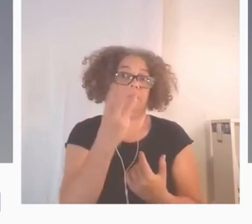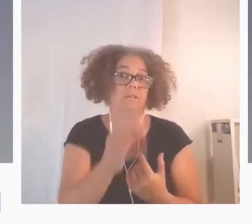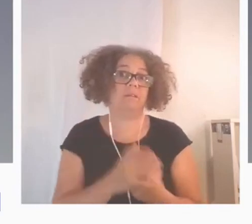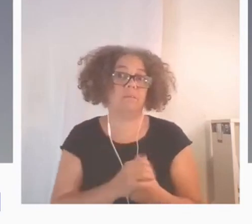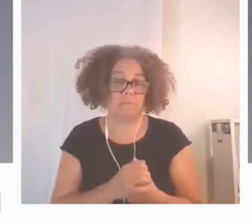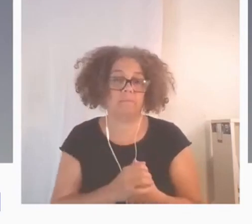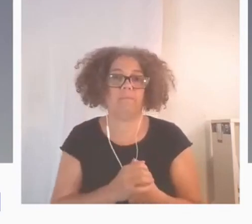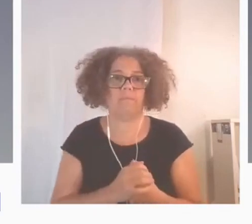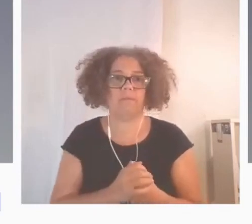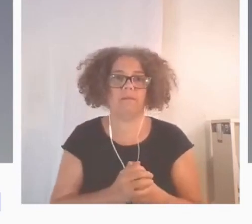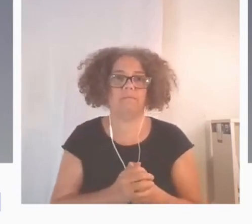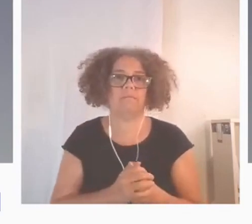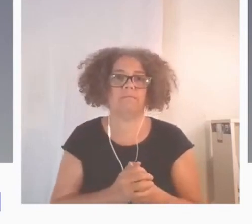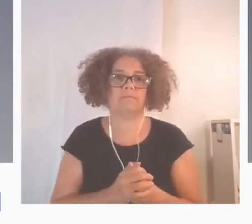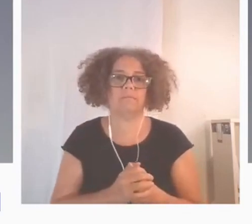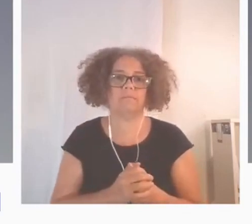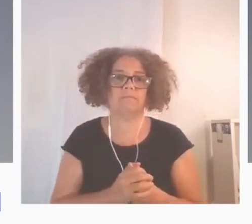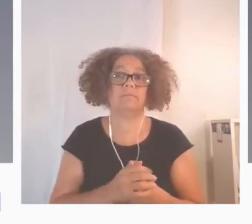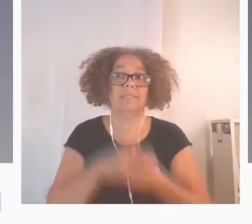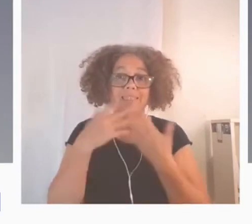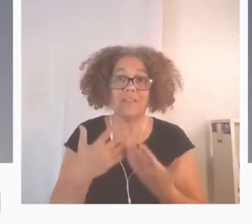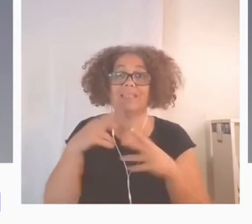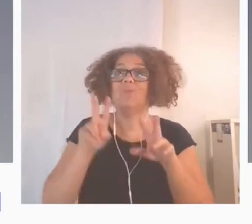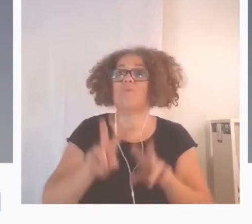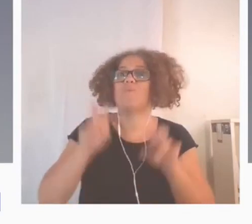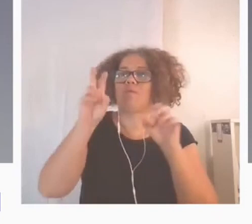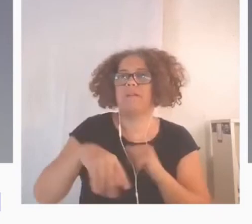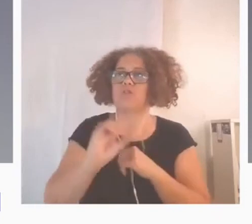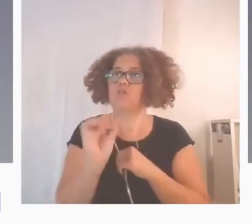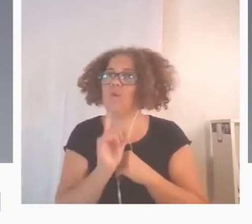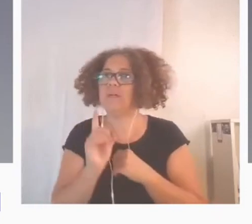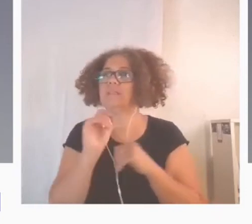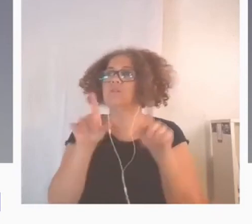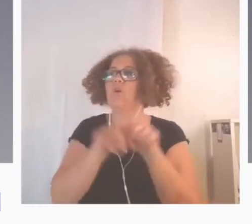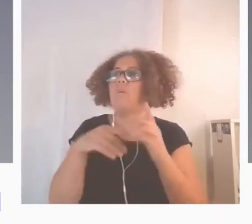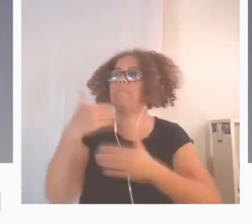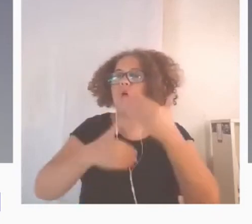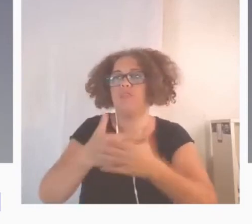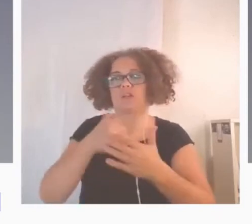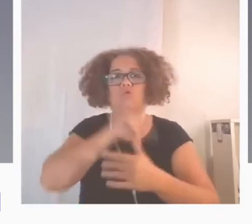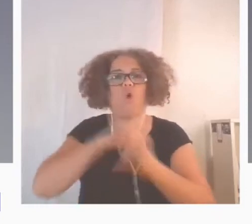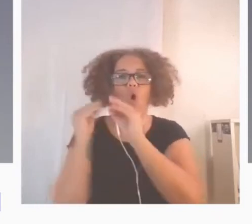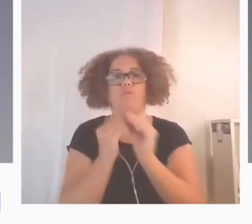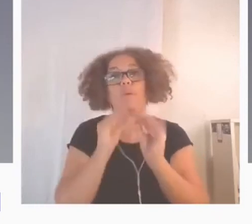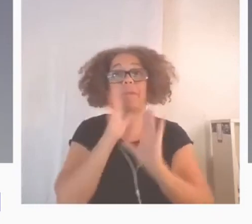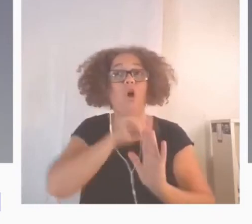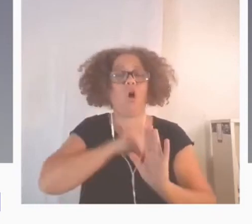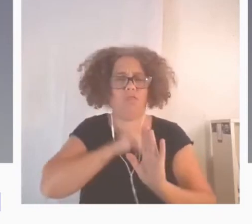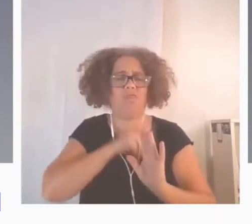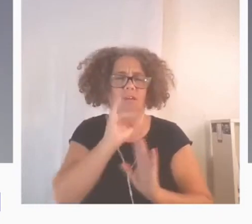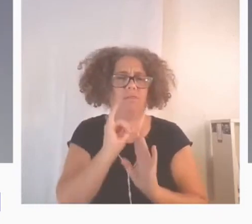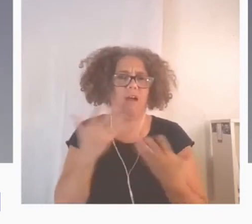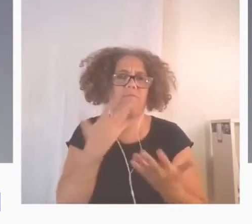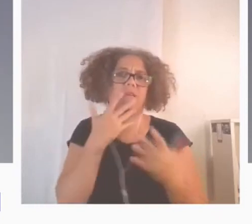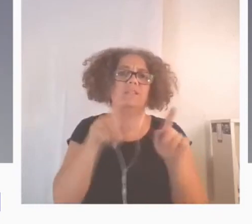eso lo que hacemos no es novedad, pero hacemos ya el senso común, inconsciente pero con conciencia, que es con